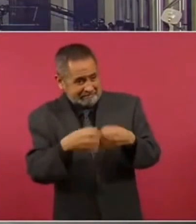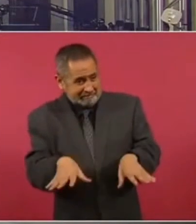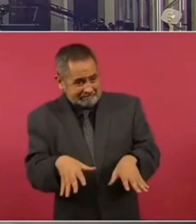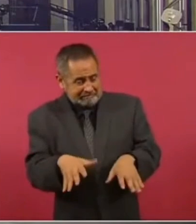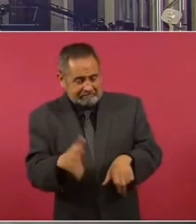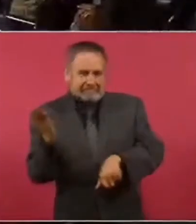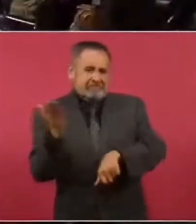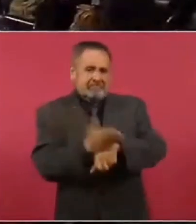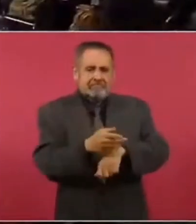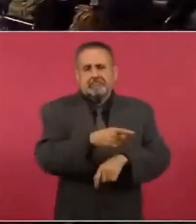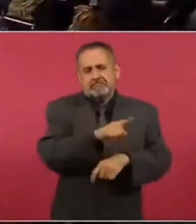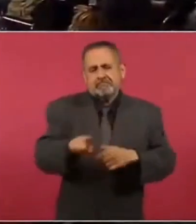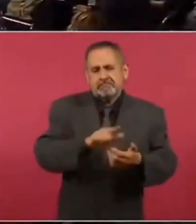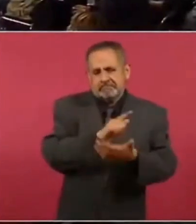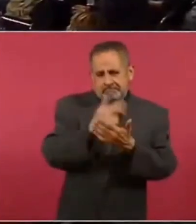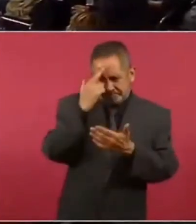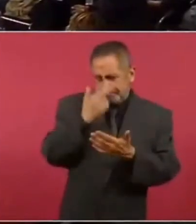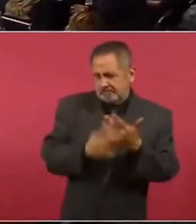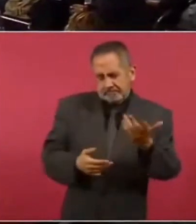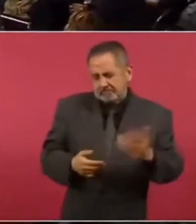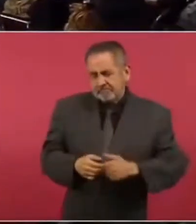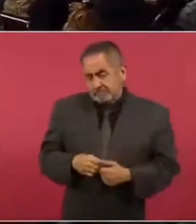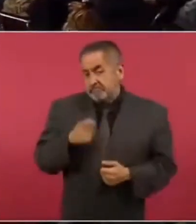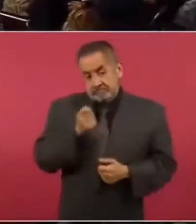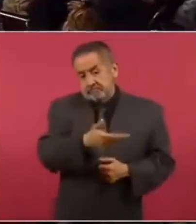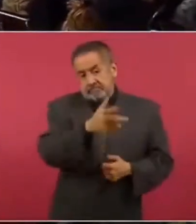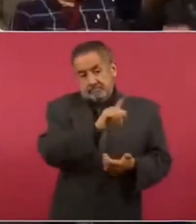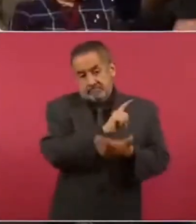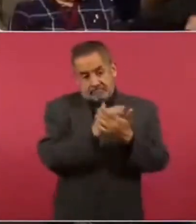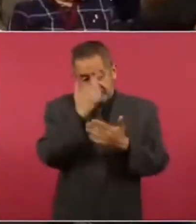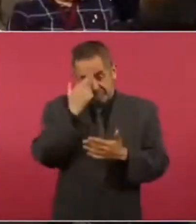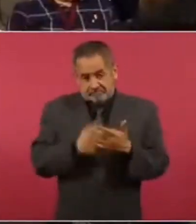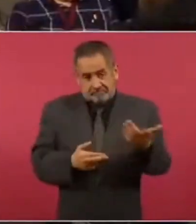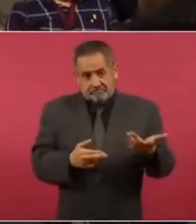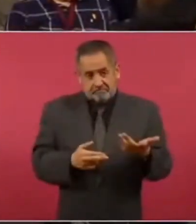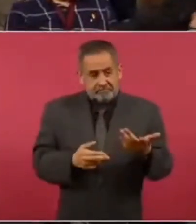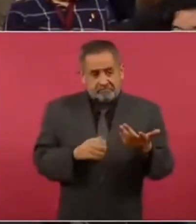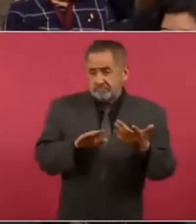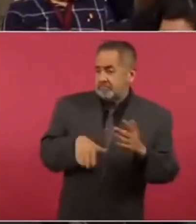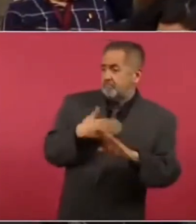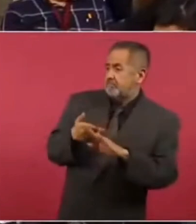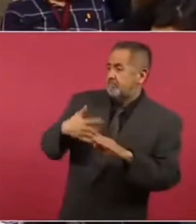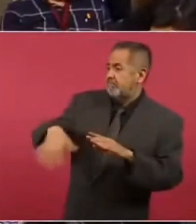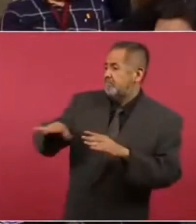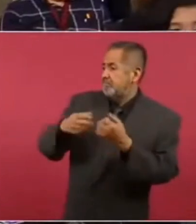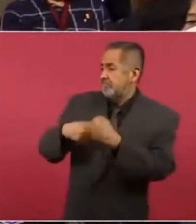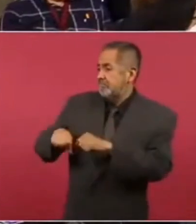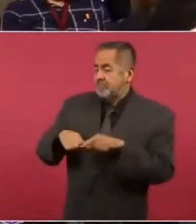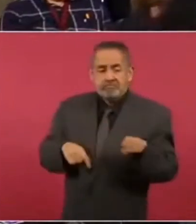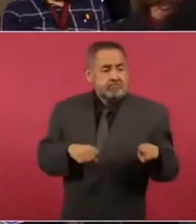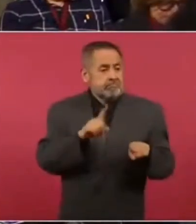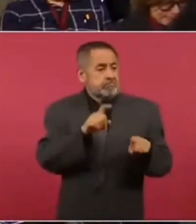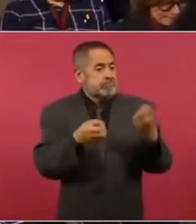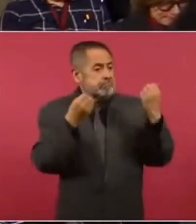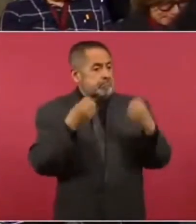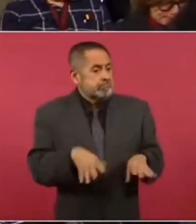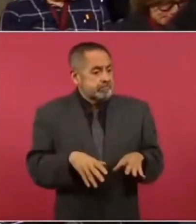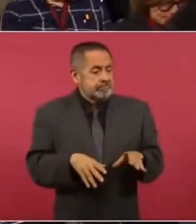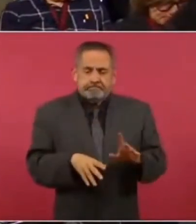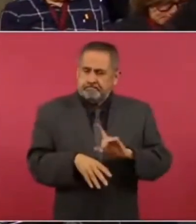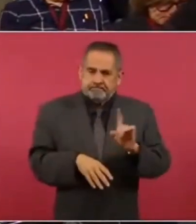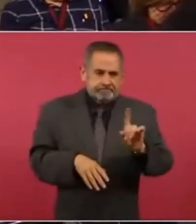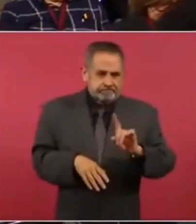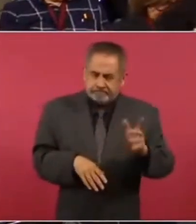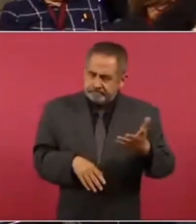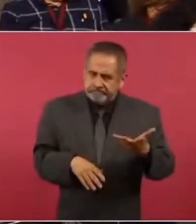los delincuentes, porque estos son delincuentes contra la sociedad que hacen este